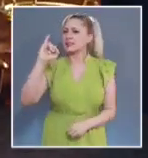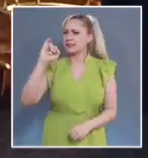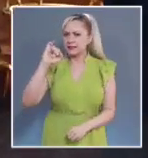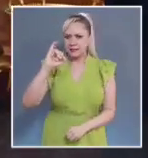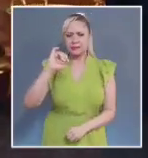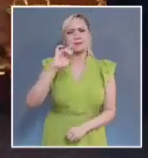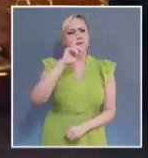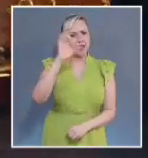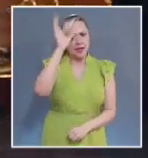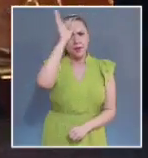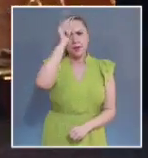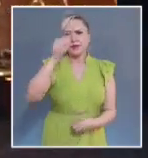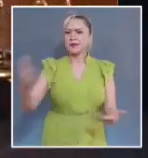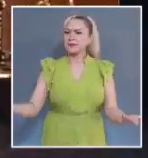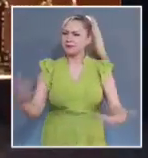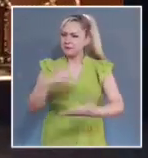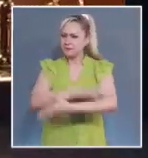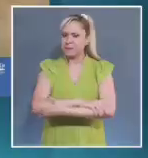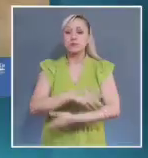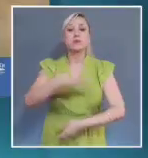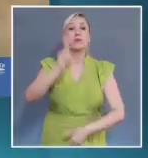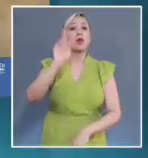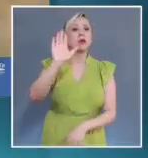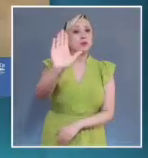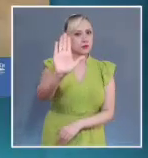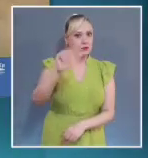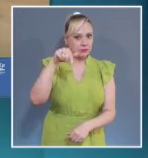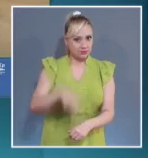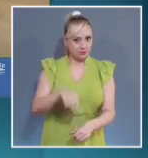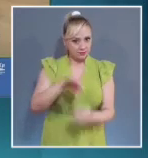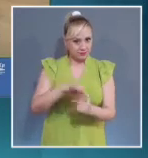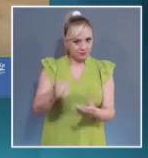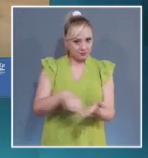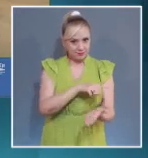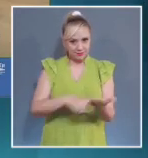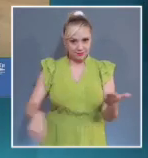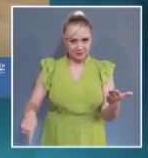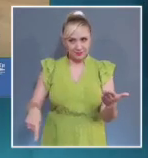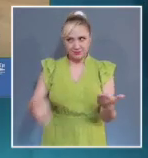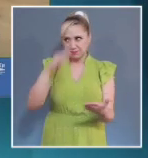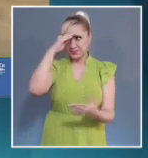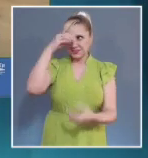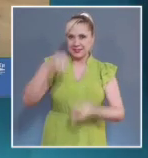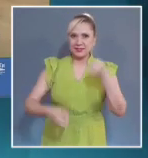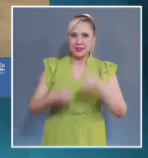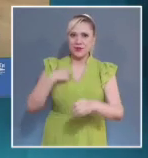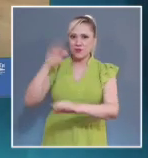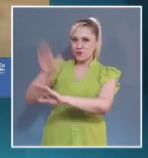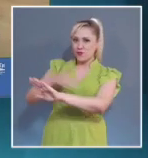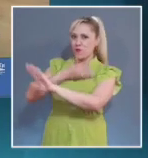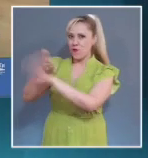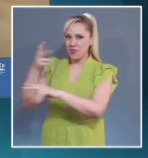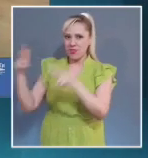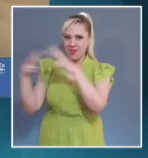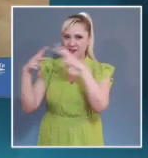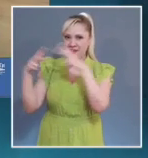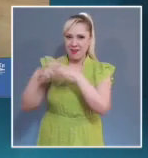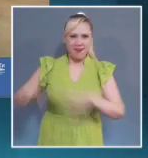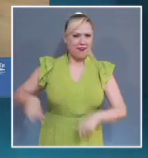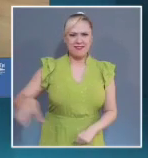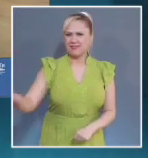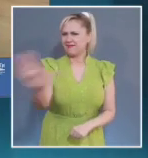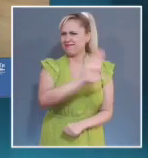sino pilares de la democracia. Es un riesgo pretender arrinconar al Poder Judicial